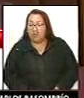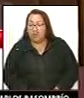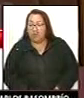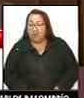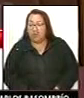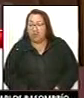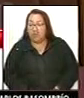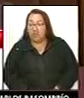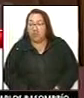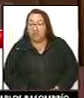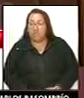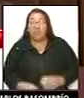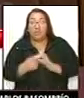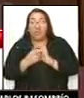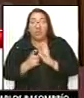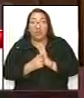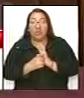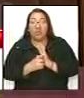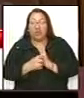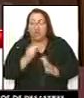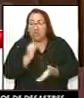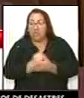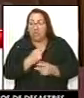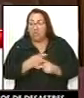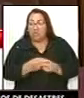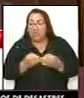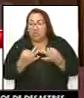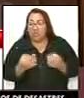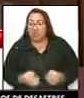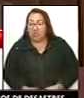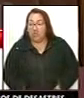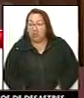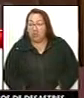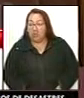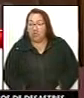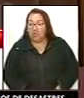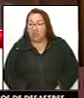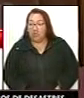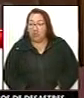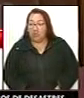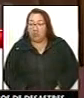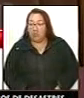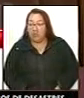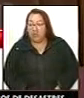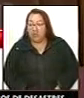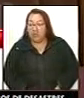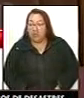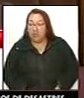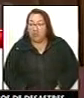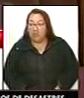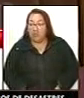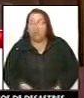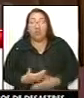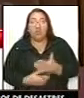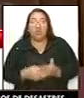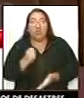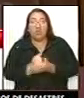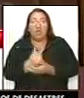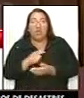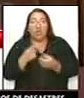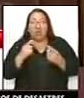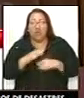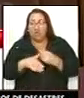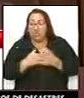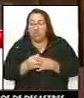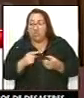El dictamen del proyecto de resolución legislativa ha sido aprobado por mayoría. Señores congresistas, solicito la dispensa del trámite de aprobación del acta para ejecutar los acuerdos